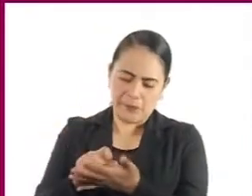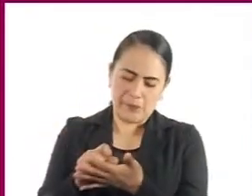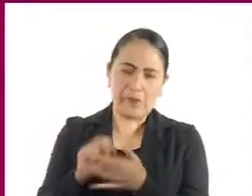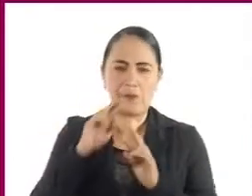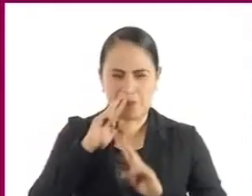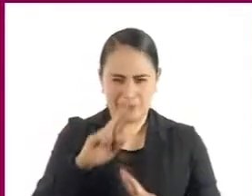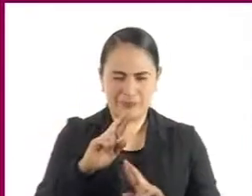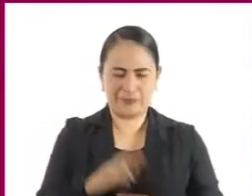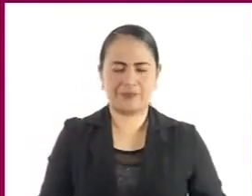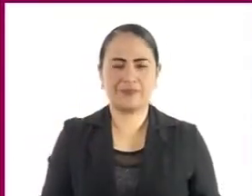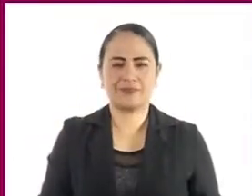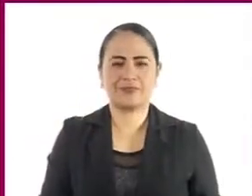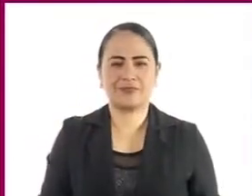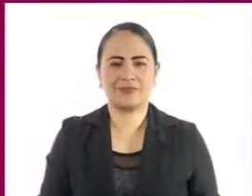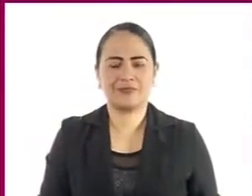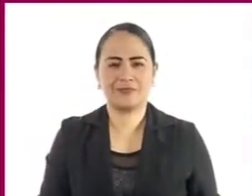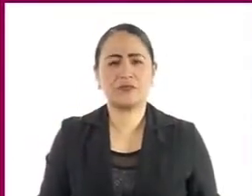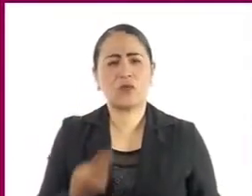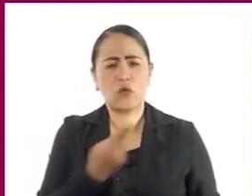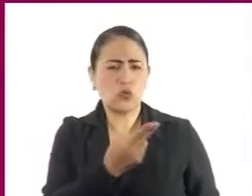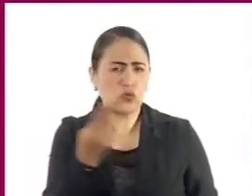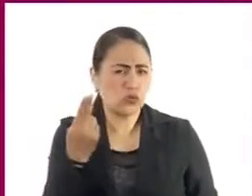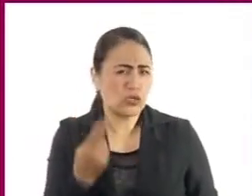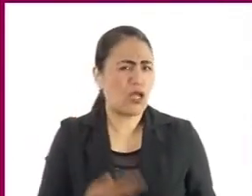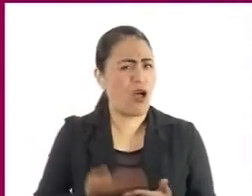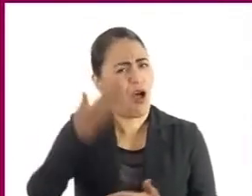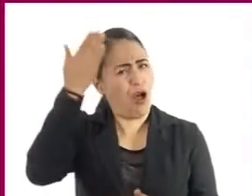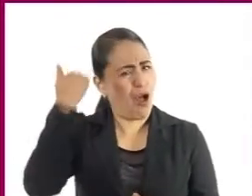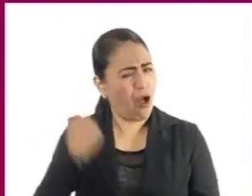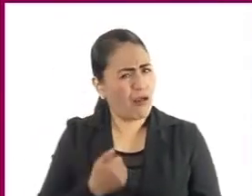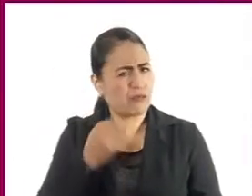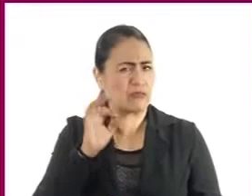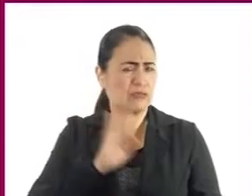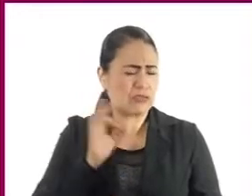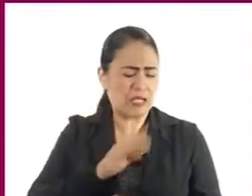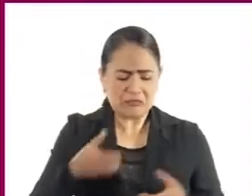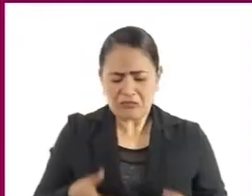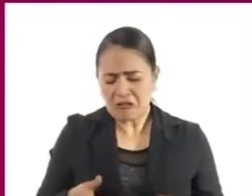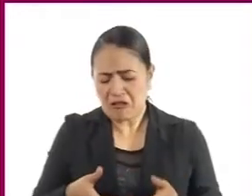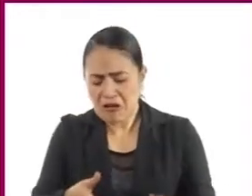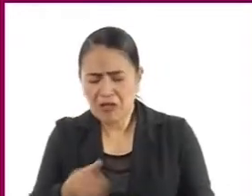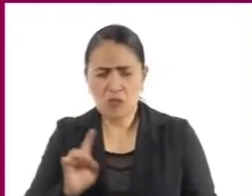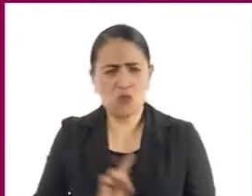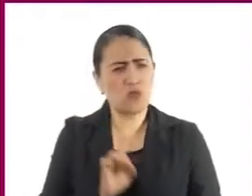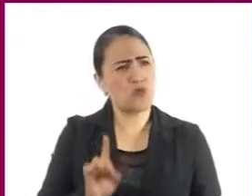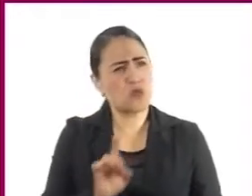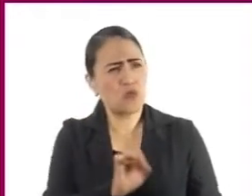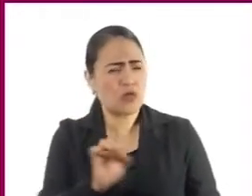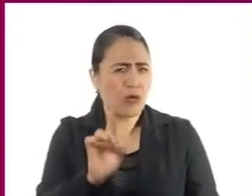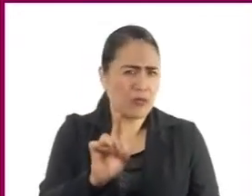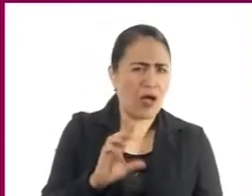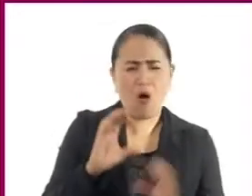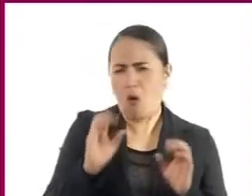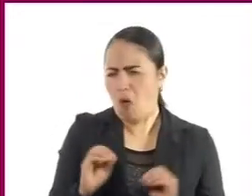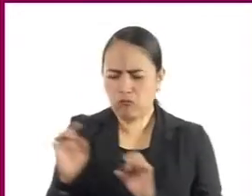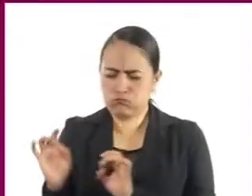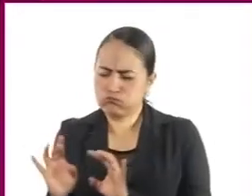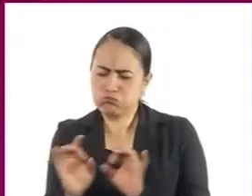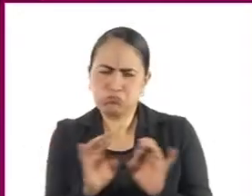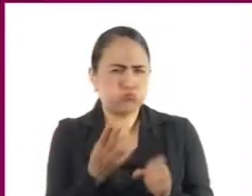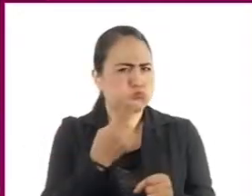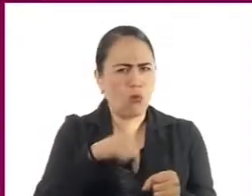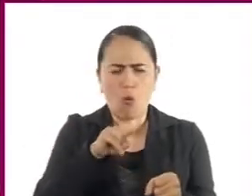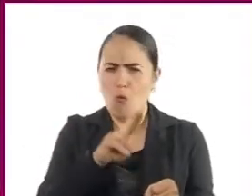apuntes. ¿Alguna vez se han preguntado que, al caminar por la calle o en una situación cotidiana, de